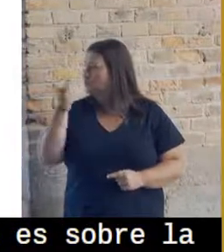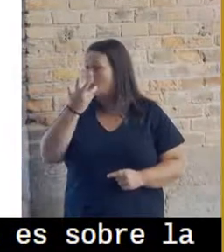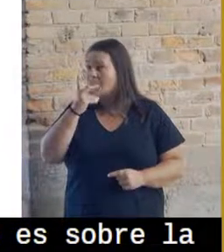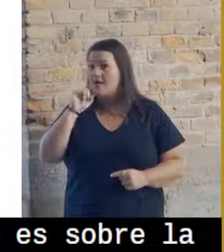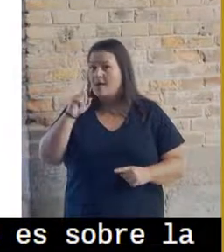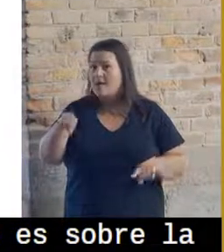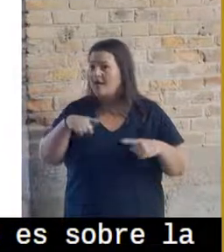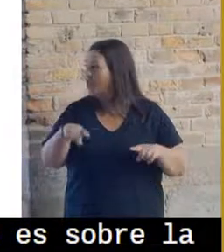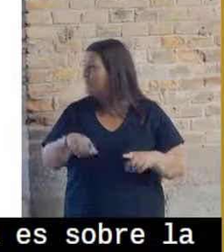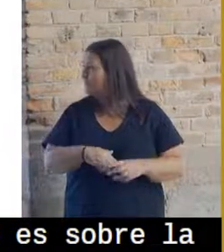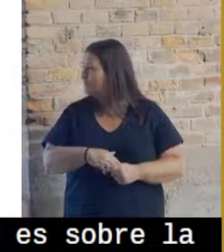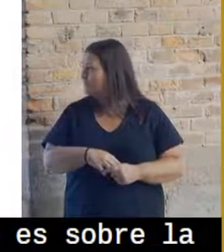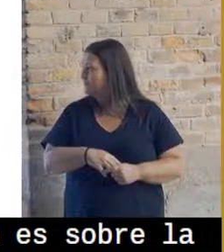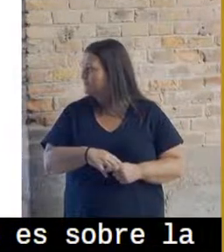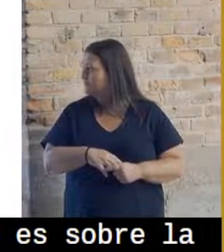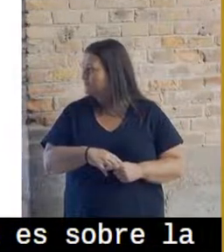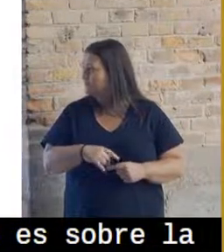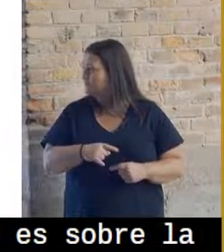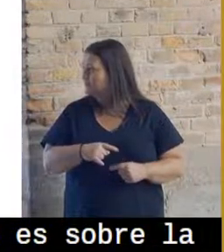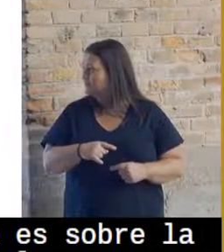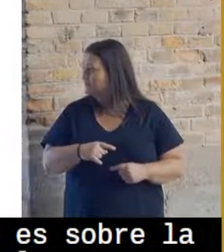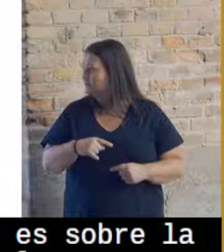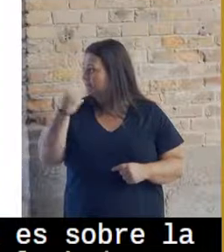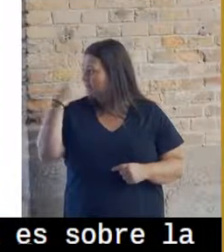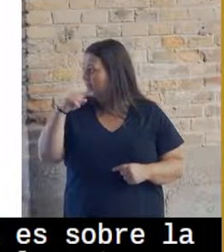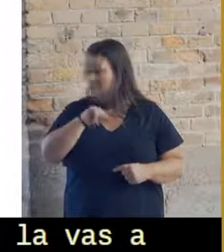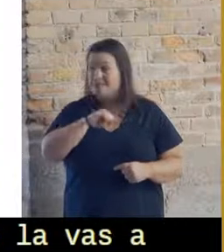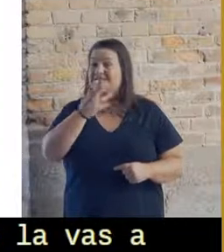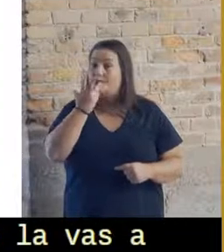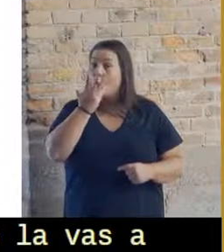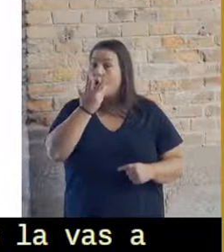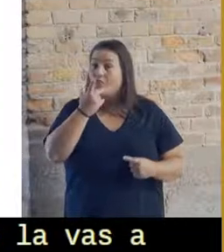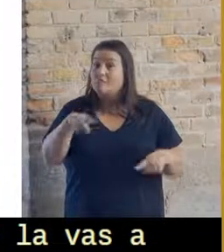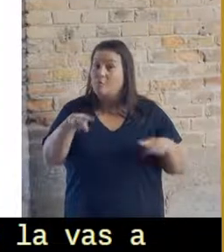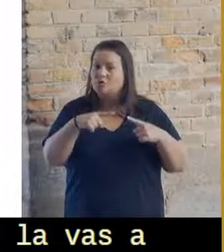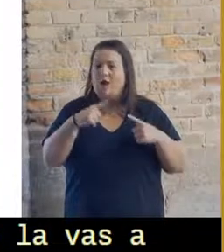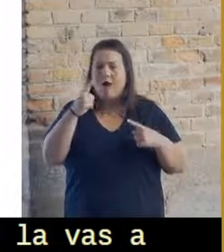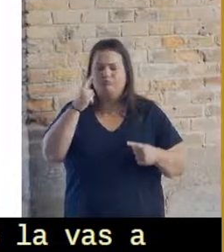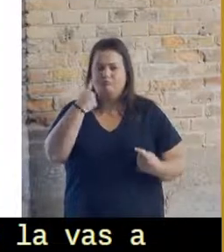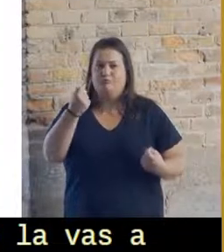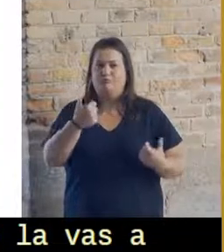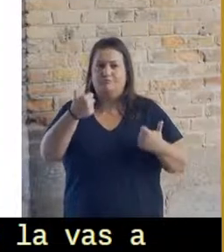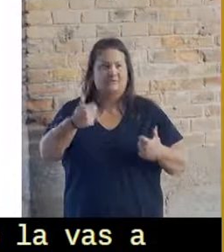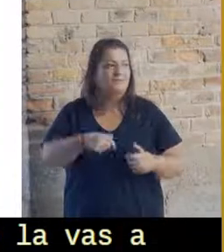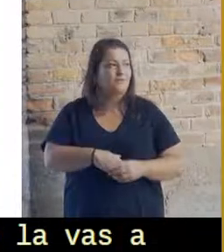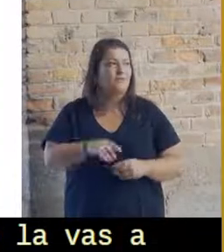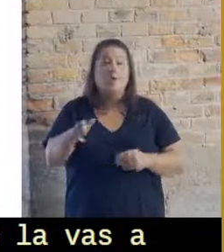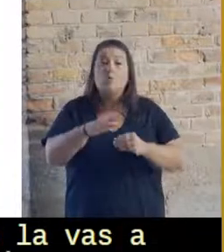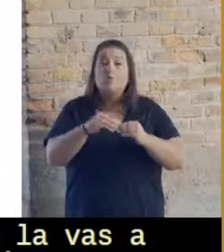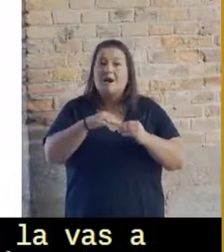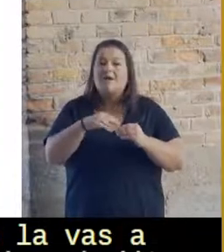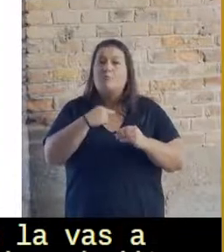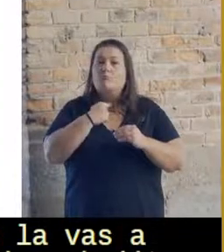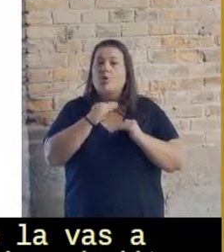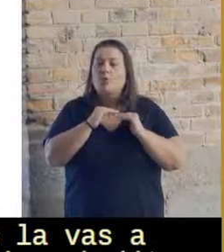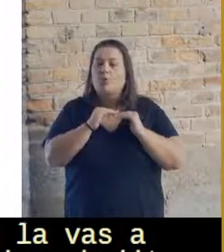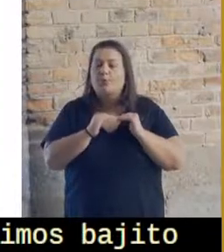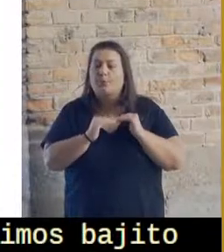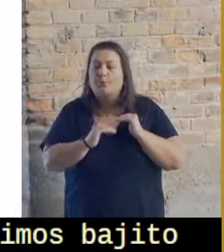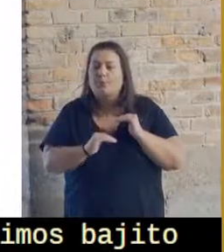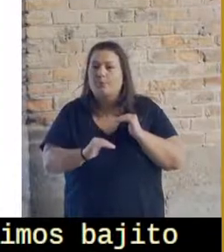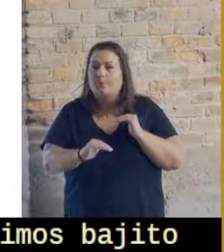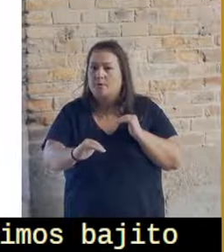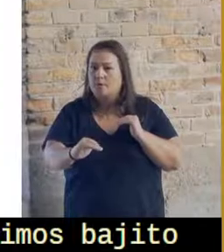la canción Entonces la vas a notar mejor entonces esa mujer esa usuaria se lo pusimos bajito con poco